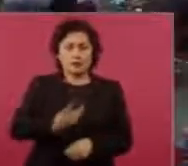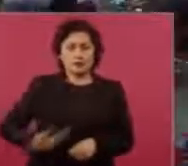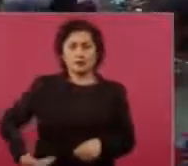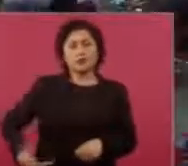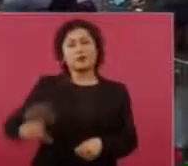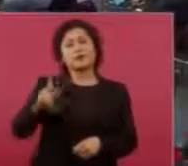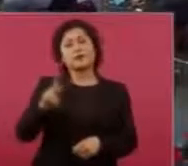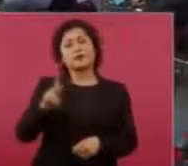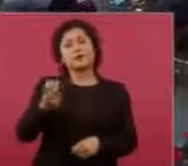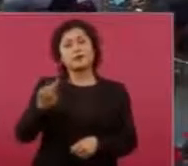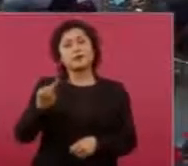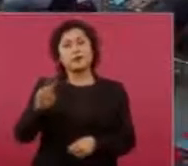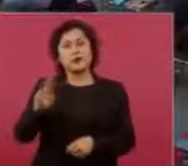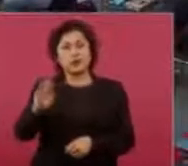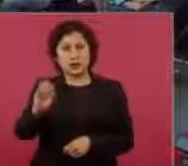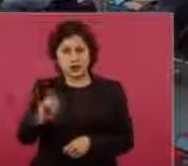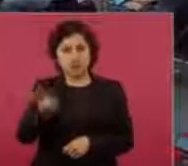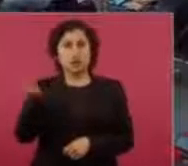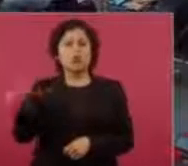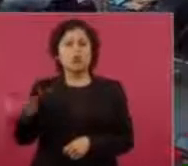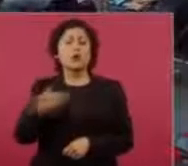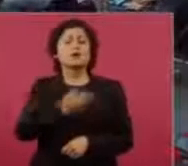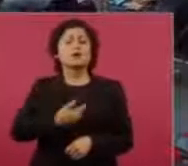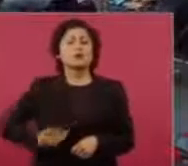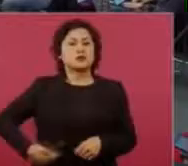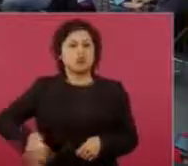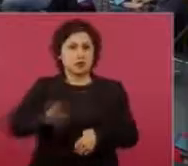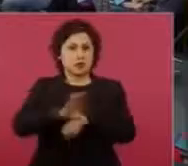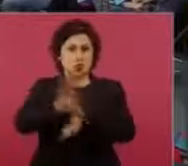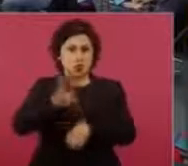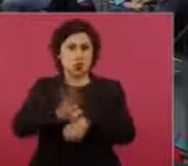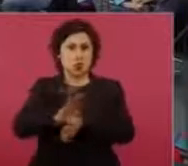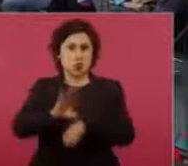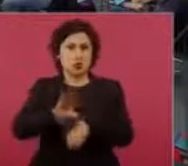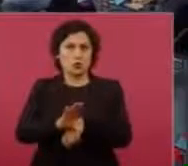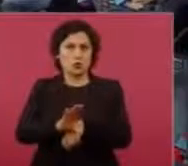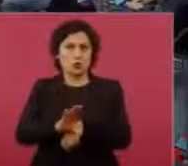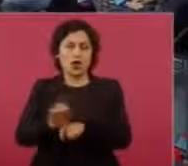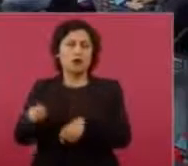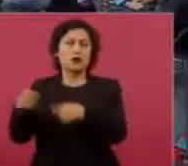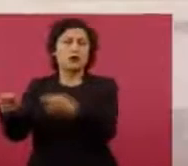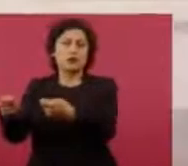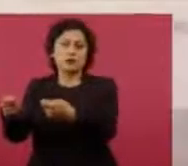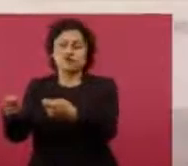Gustavo Petro presidente de Colombia no porque también ahí lo declararon